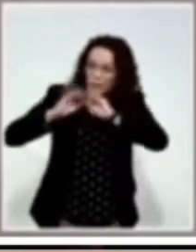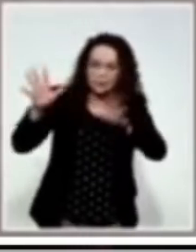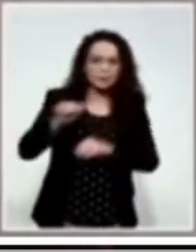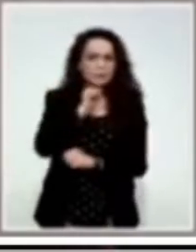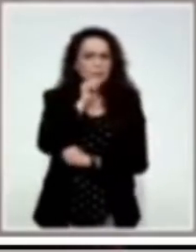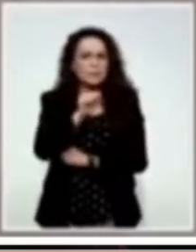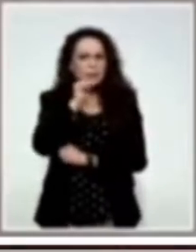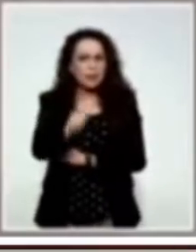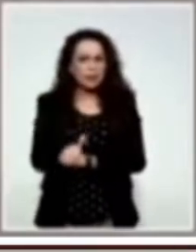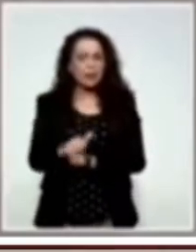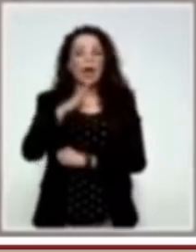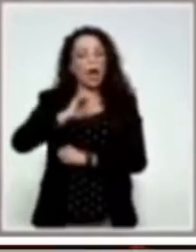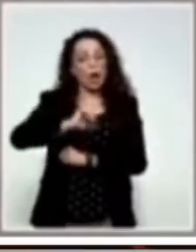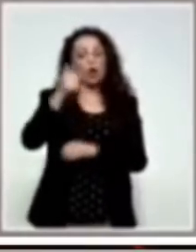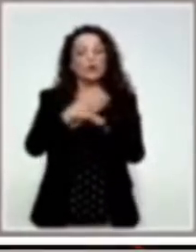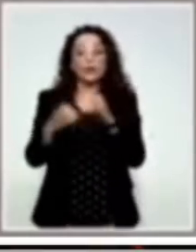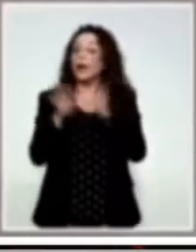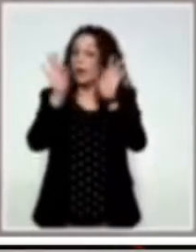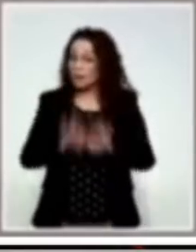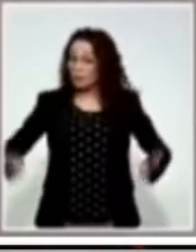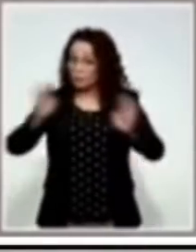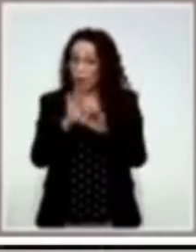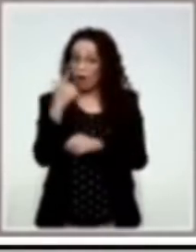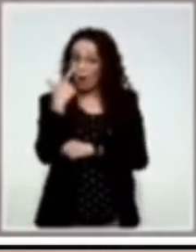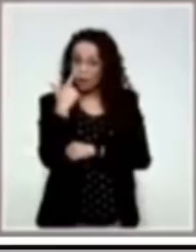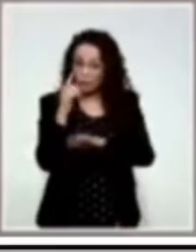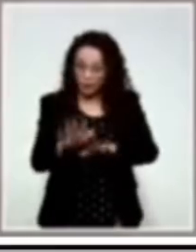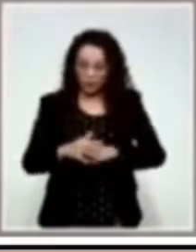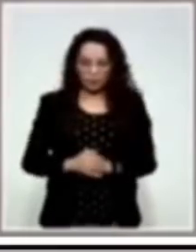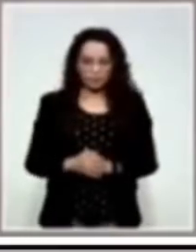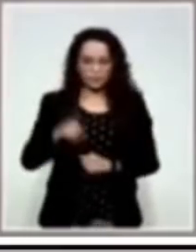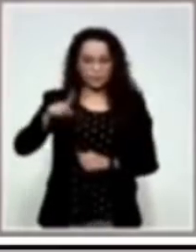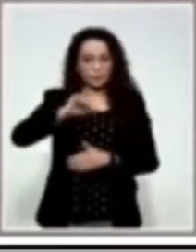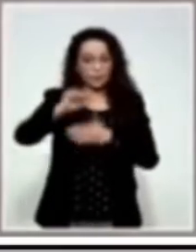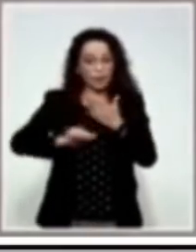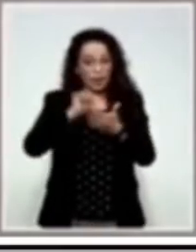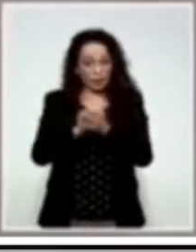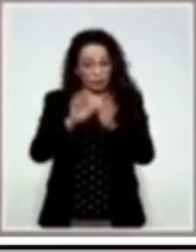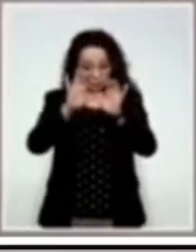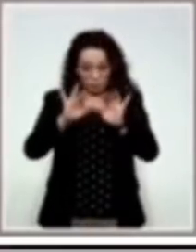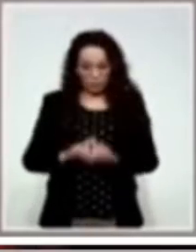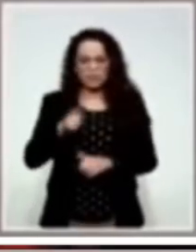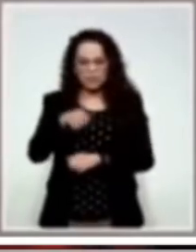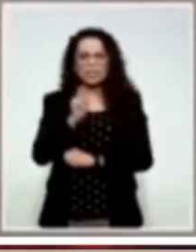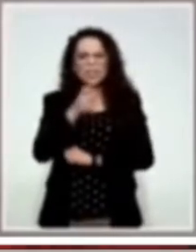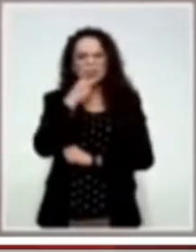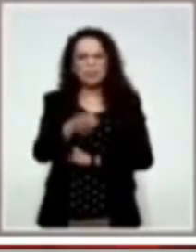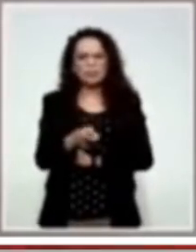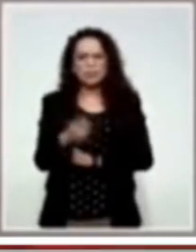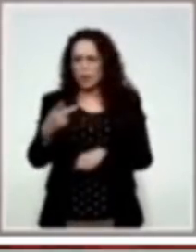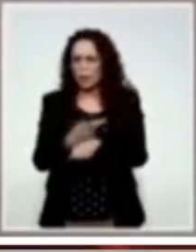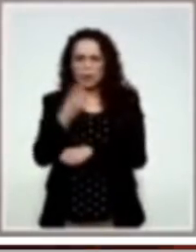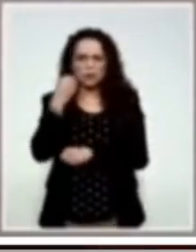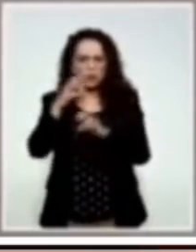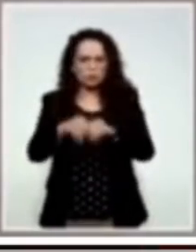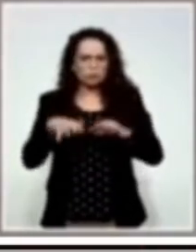muy importante. El acta simplemente debe reflejar lo que sucedió en la sesión. No puede agregar nada